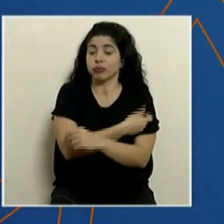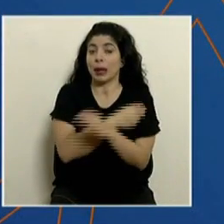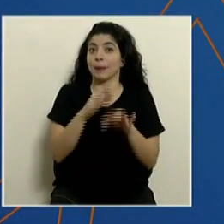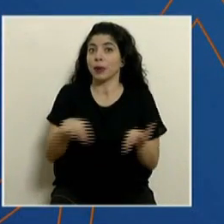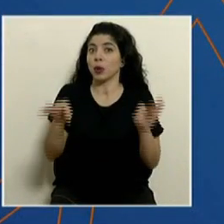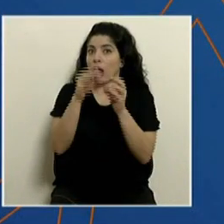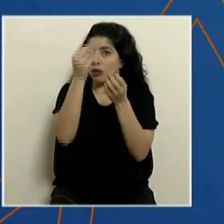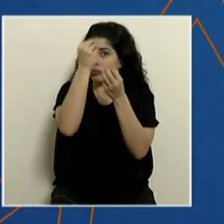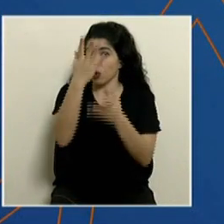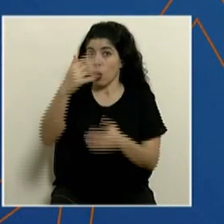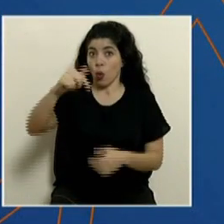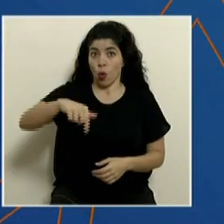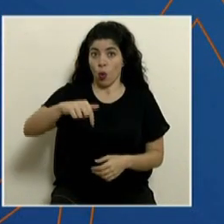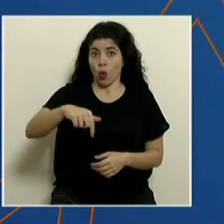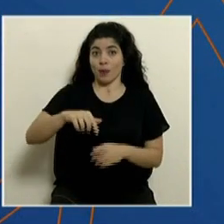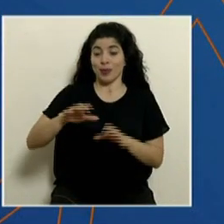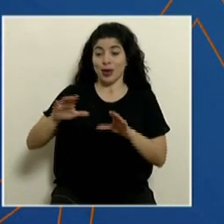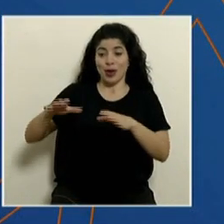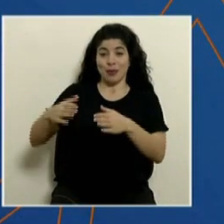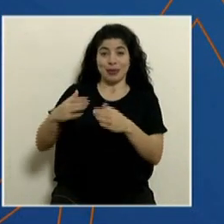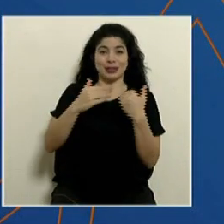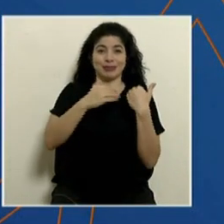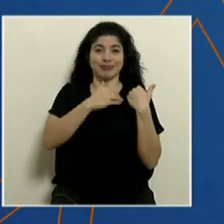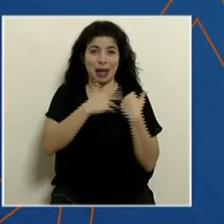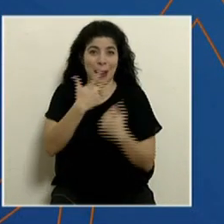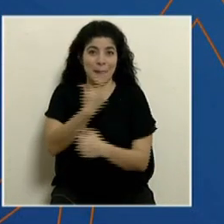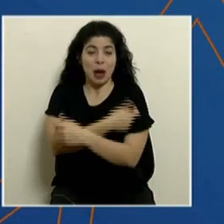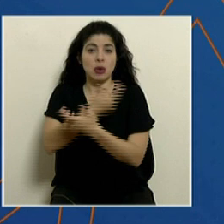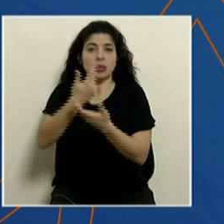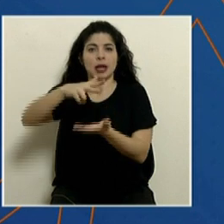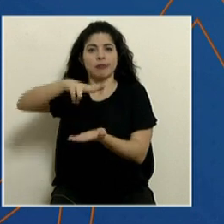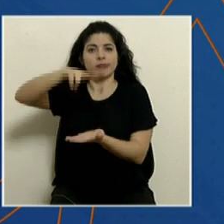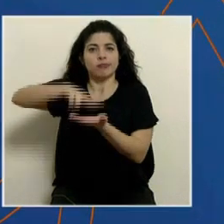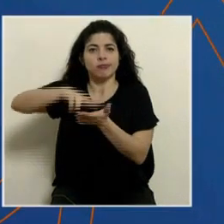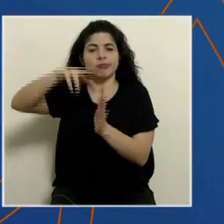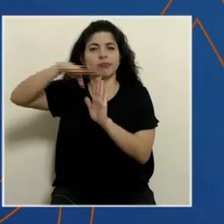que el día de hoy la Comisión de Vacunas aprobó nuevos